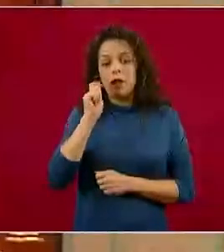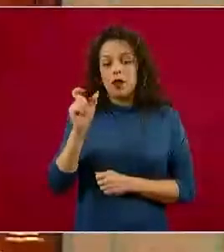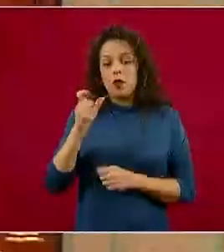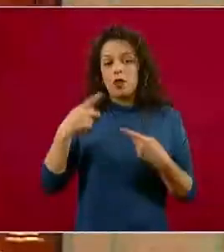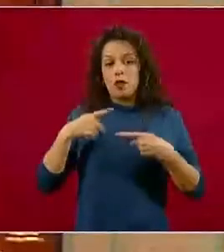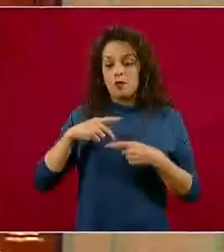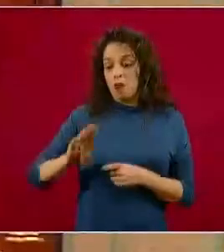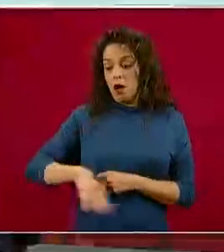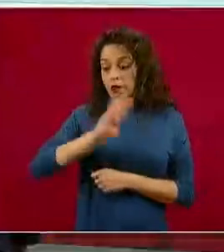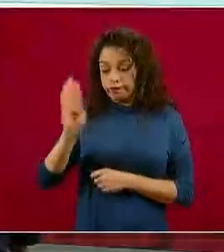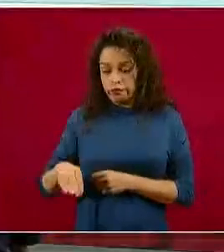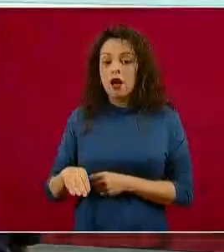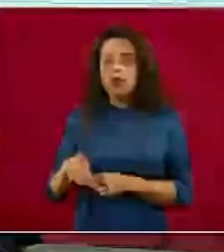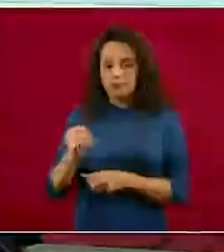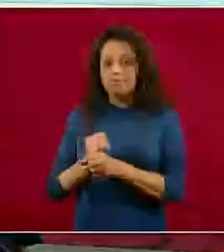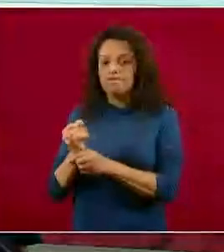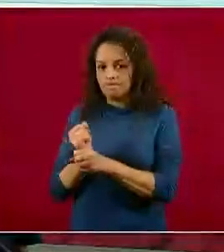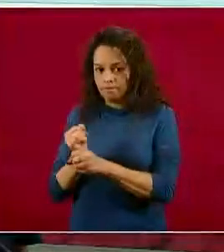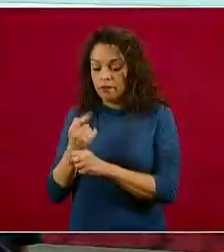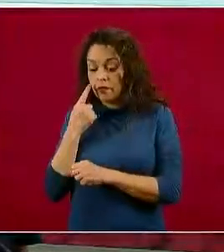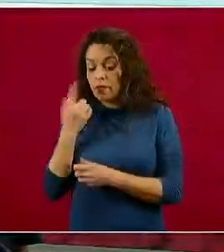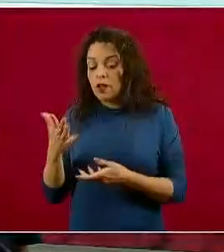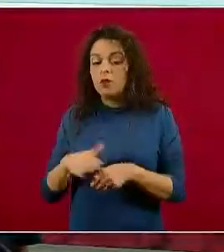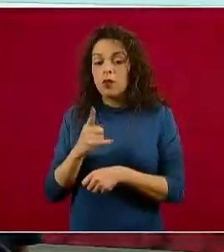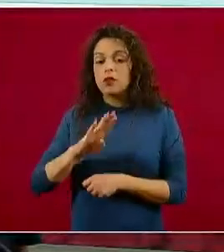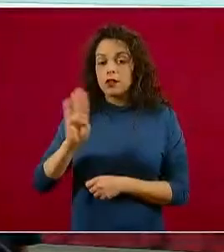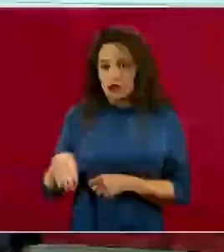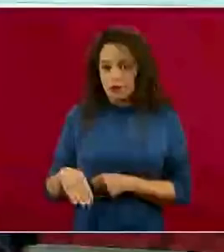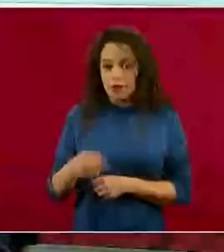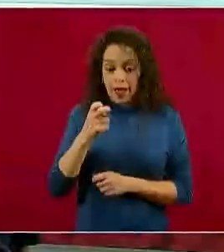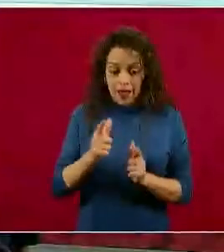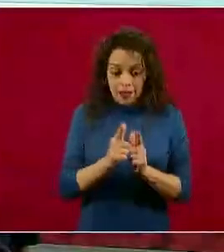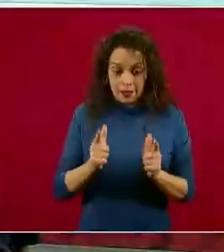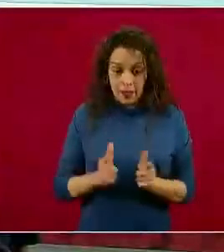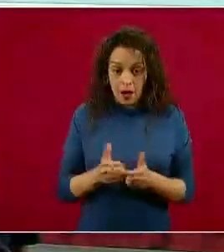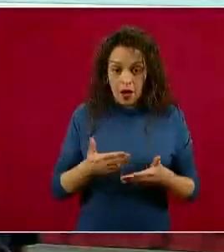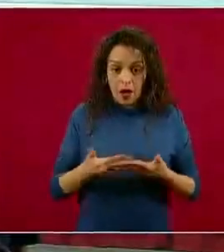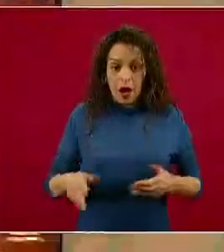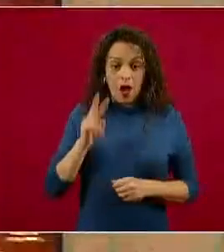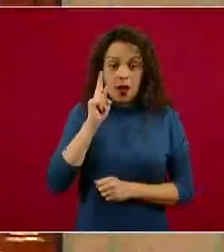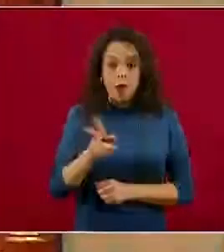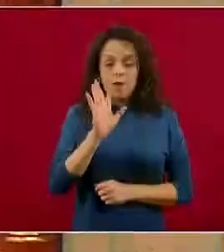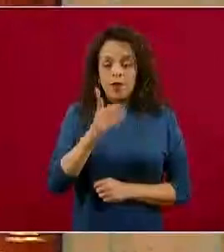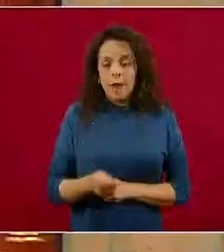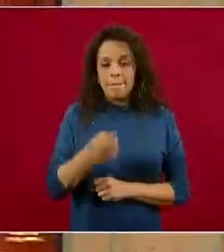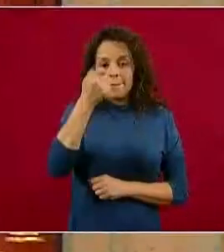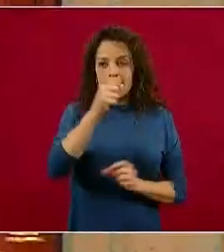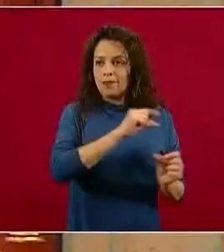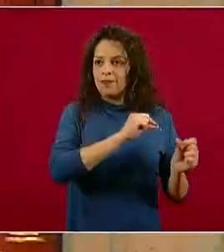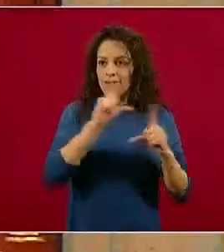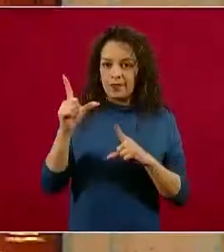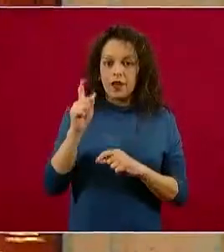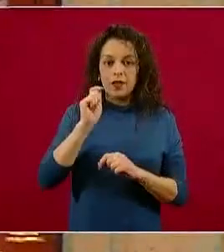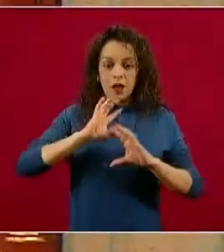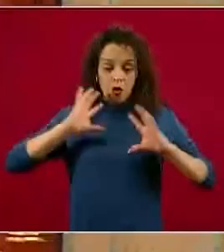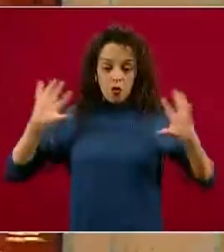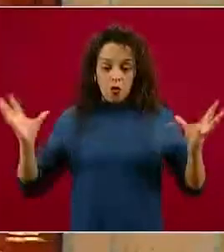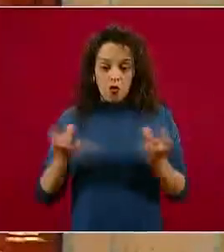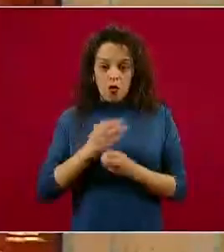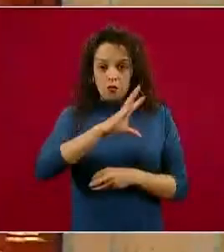persona fallece, pues tenemos este grupo que para el día de hoy, lo veíamos ya también en la primera diapositiva, suman de manera